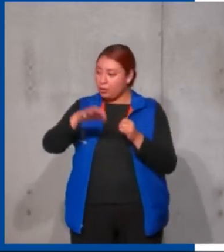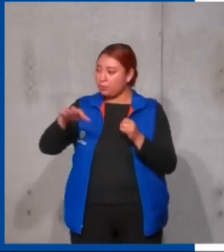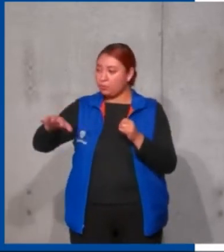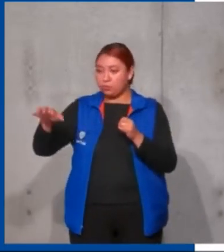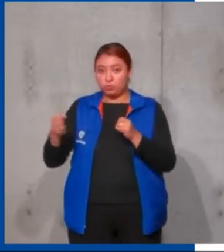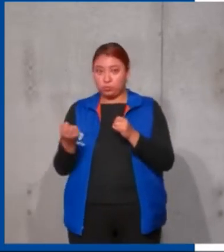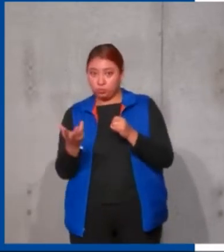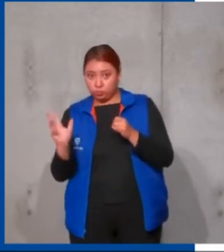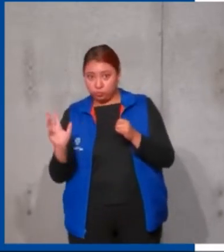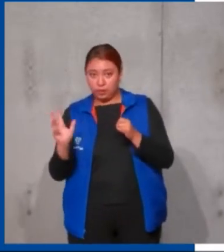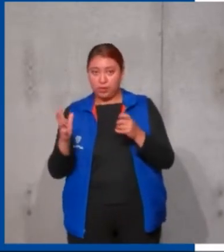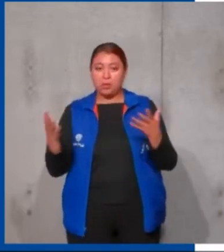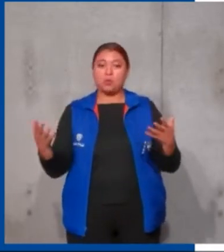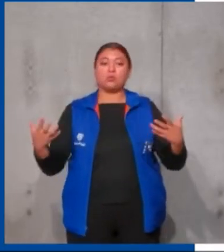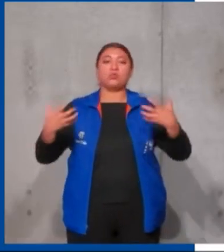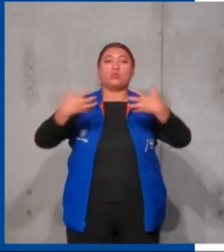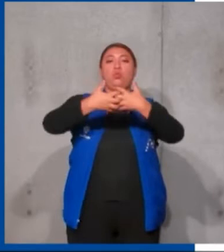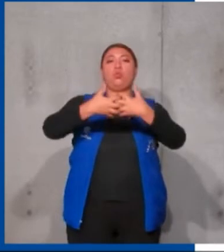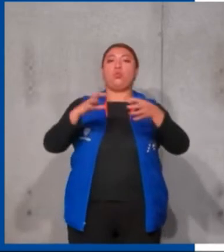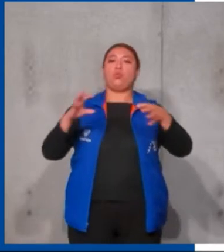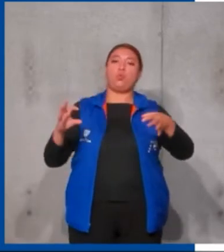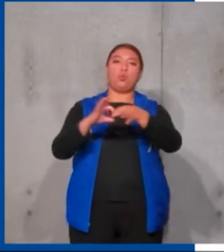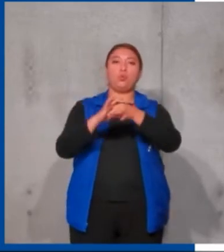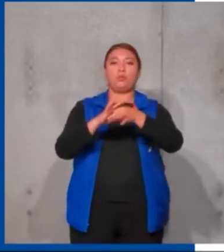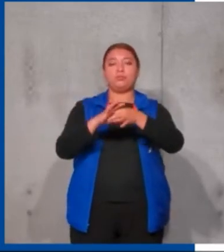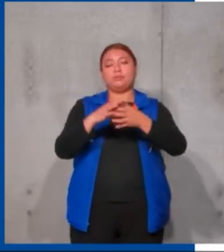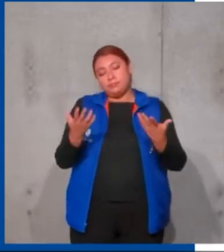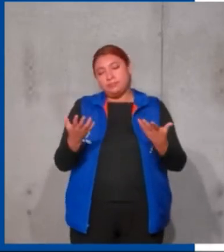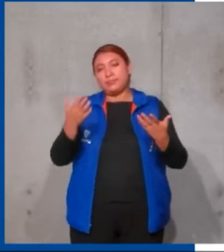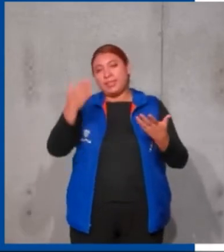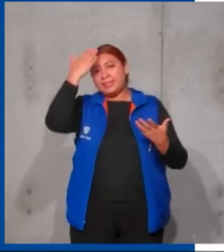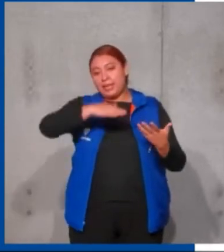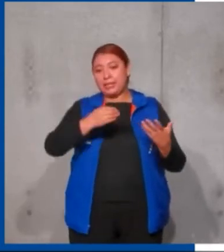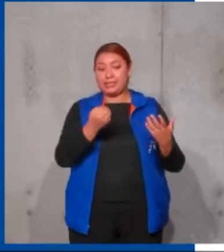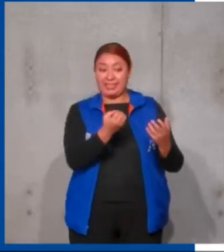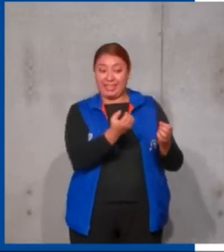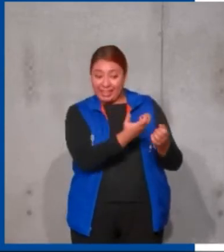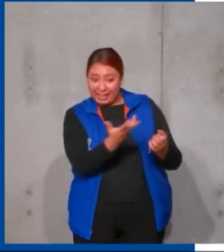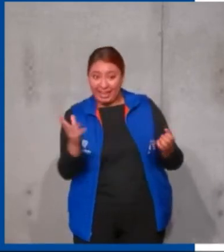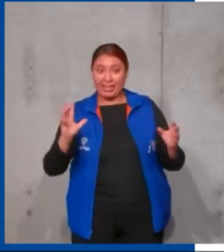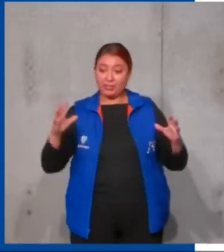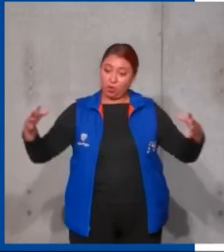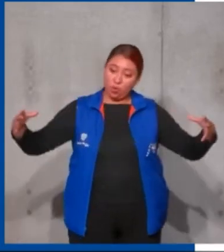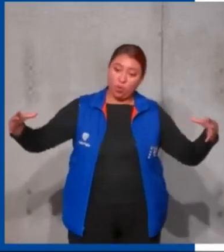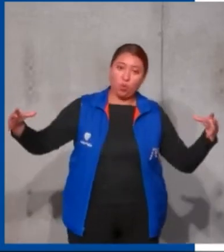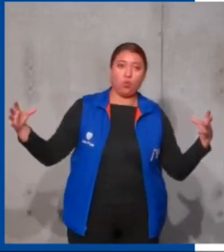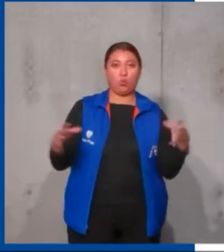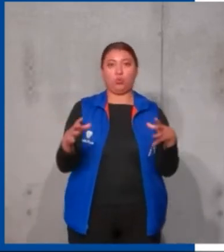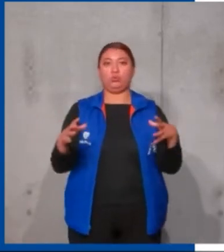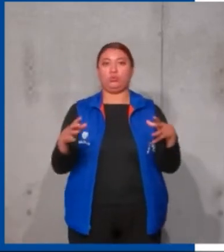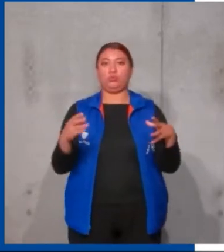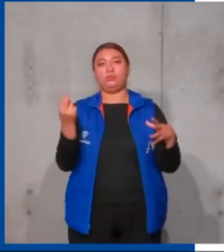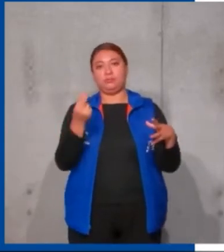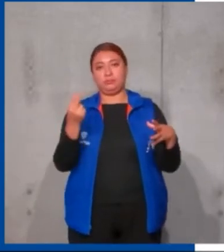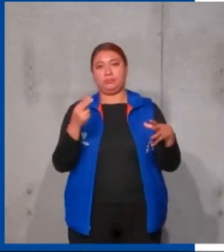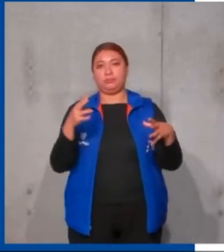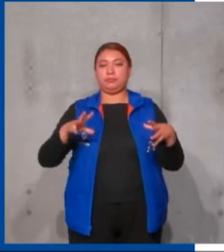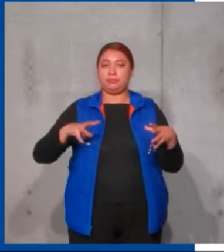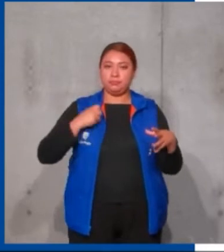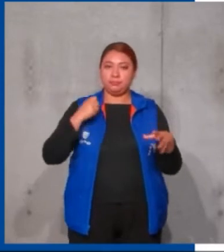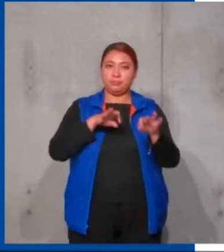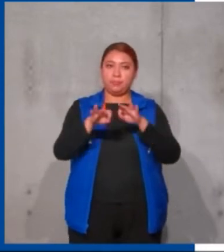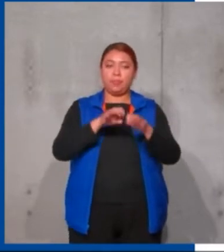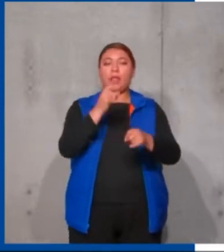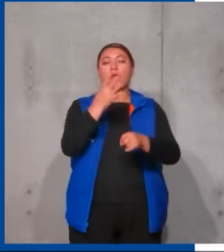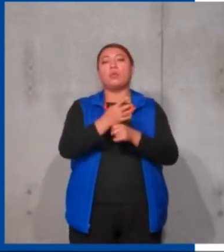grupos de interés. No podemos construir una matriz de materialidad desde el escritorio. O sea, eso